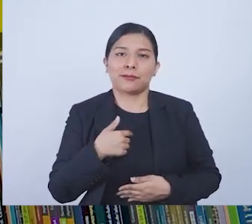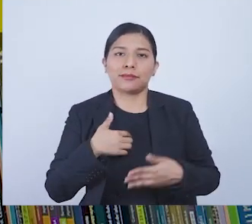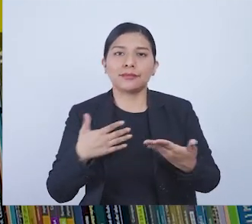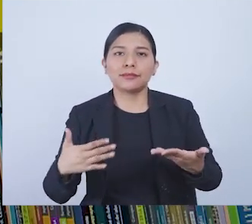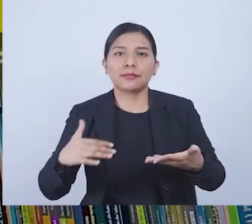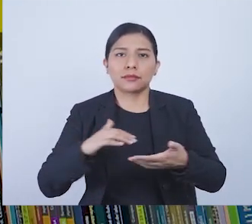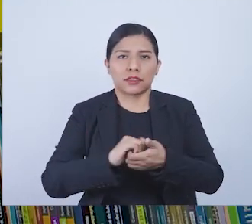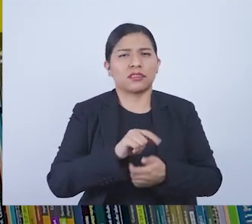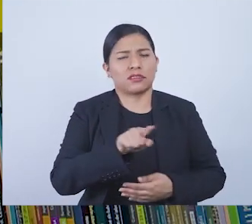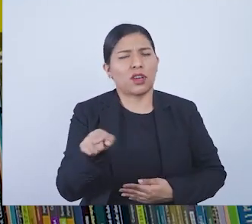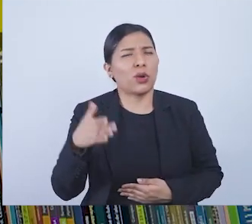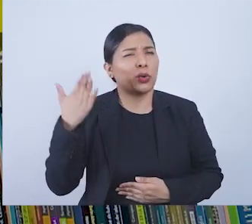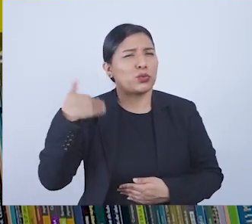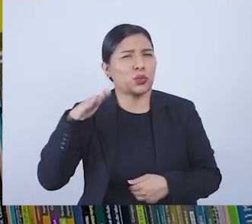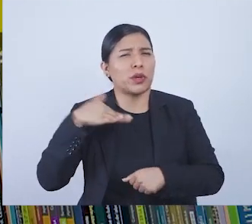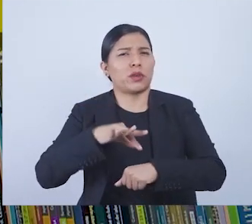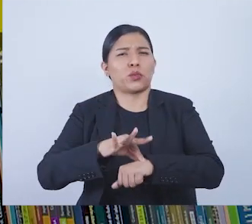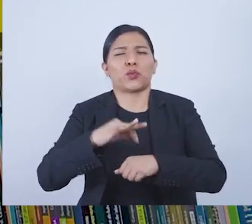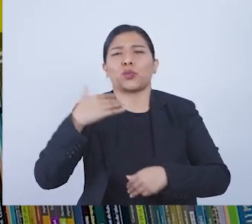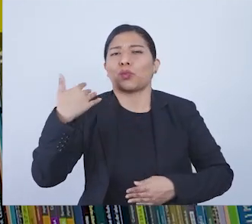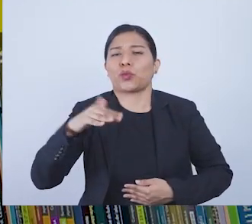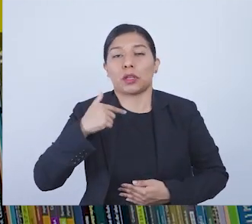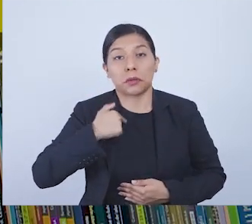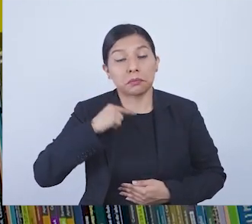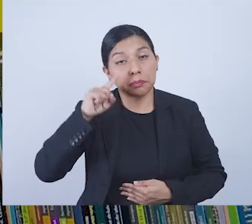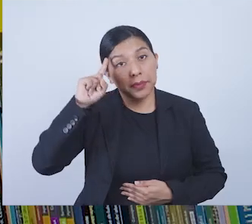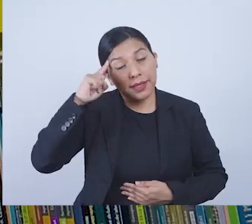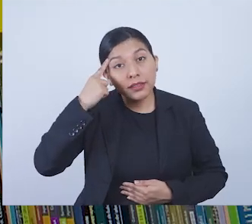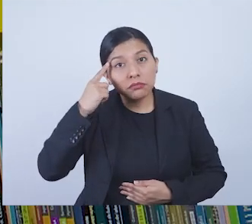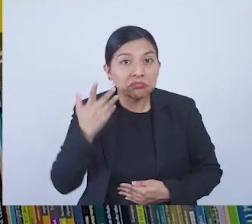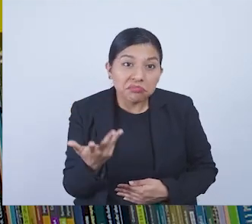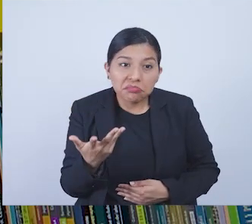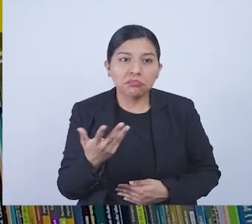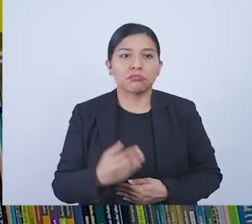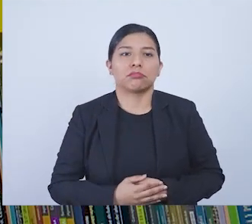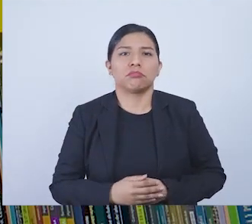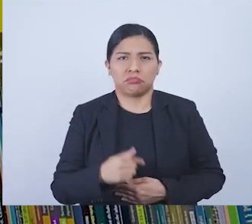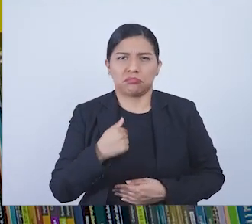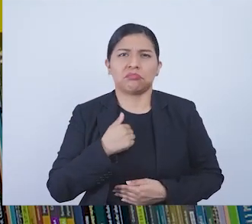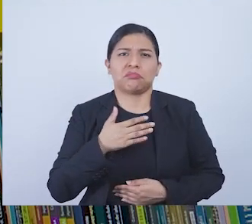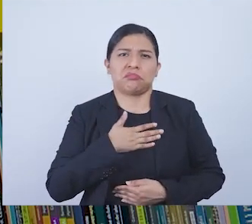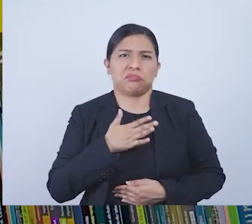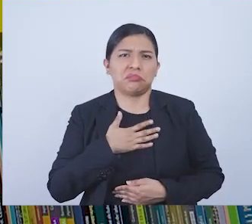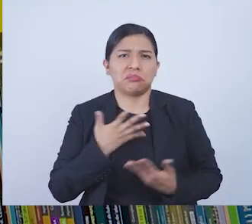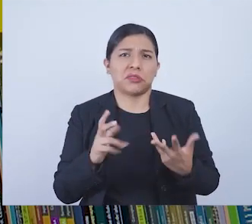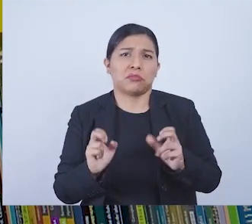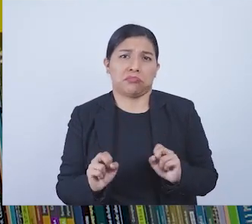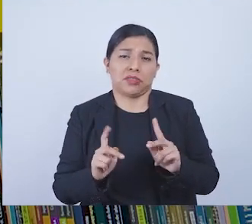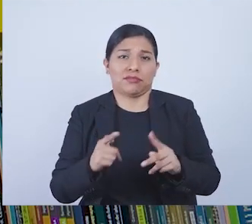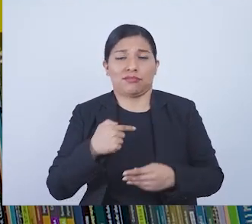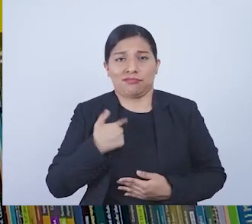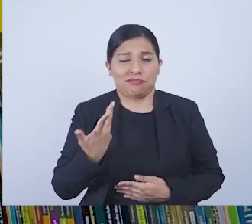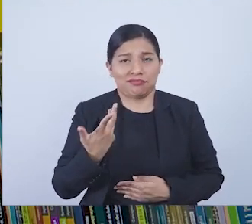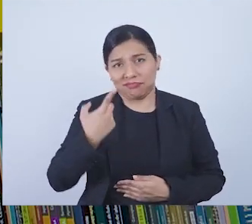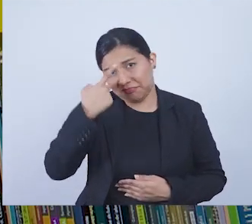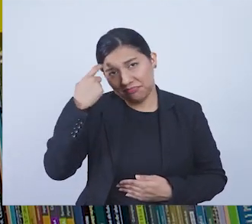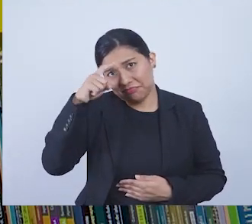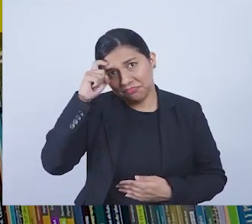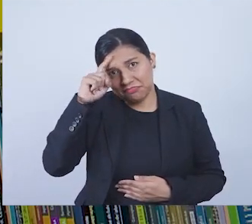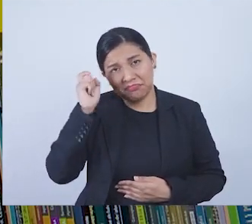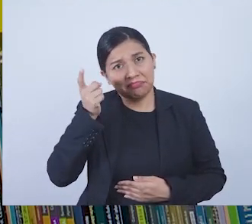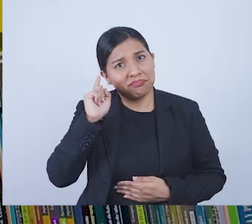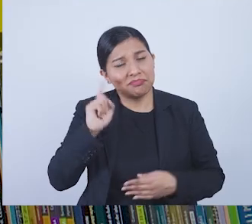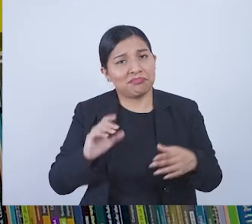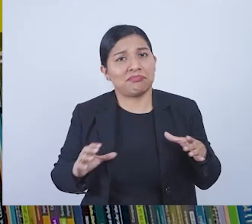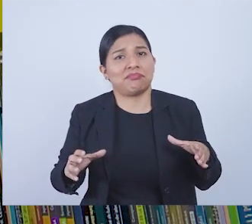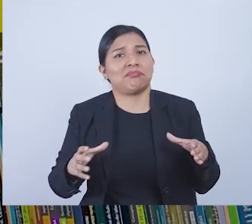mucha experiencia, de tal manera que yo creo que tuve la oportunidad también de trabajar con los